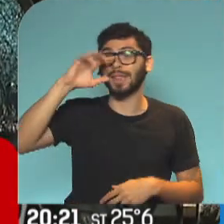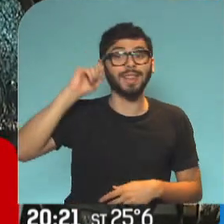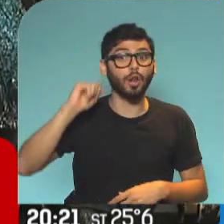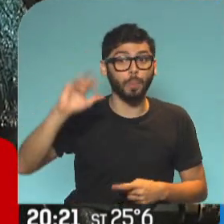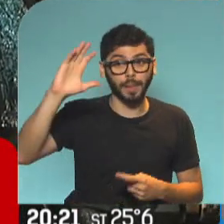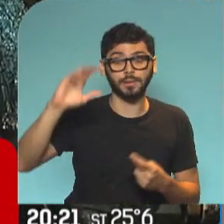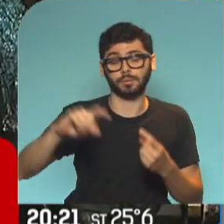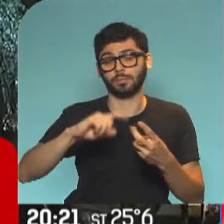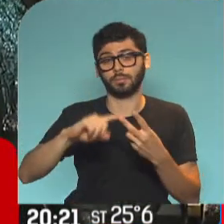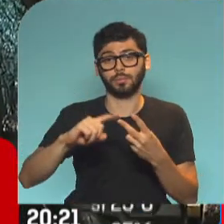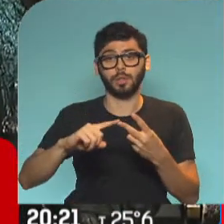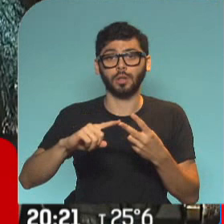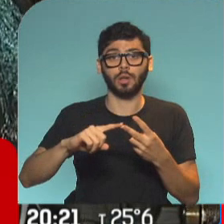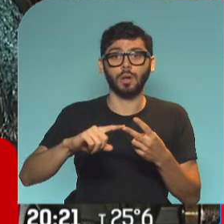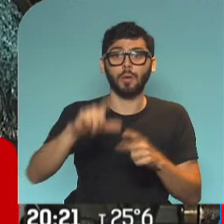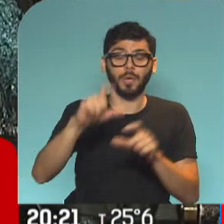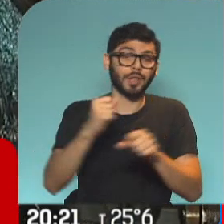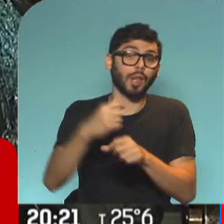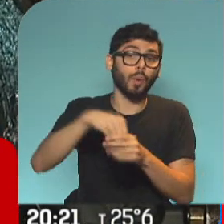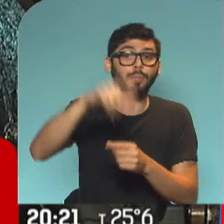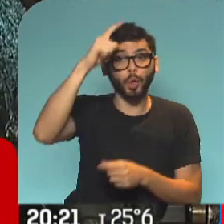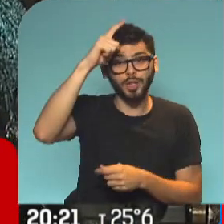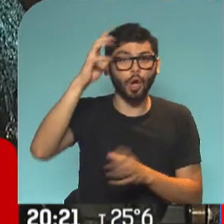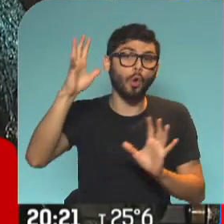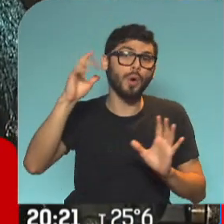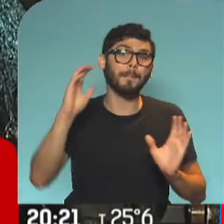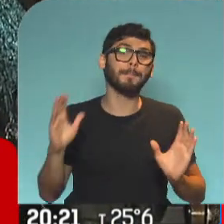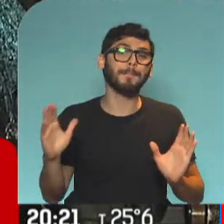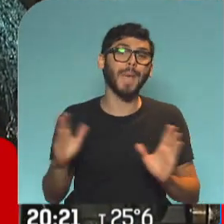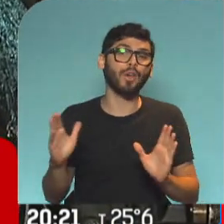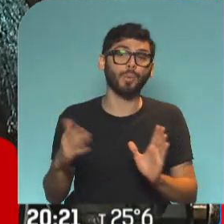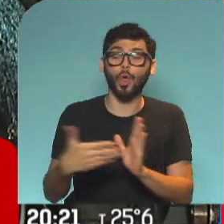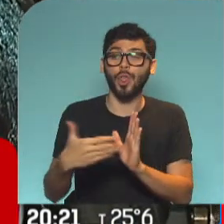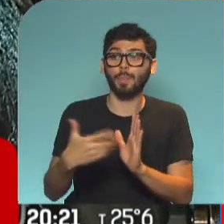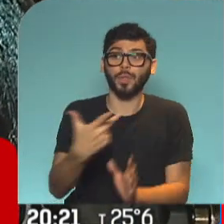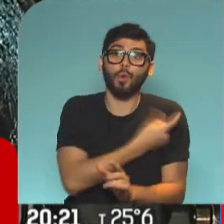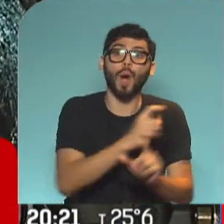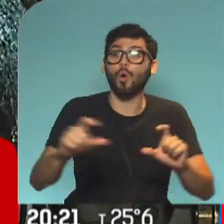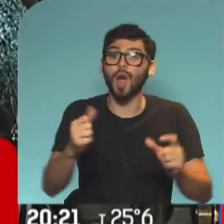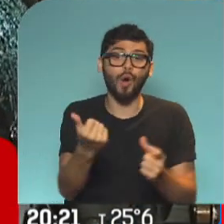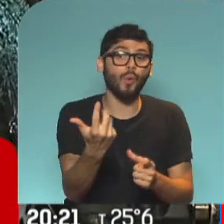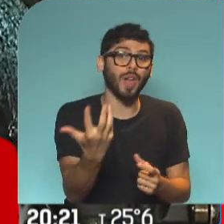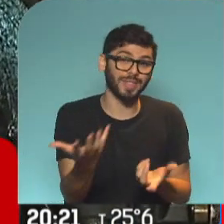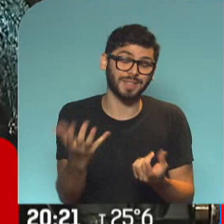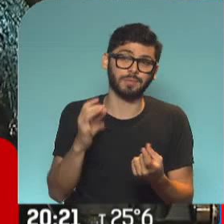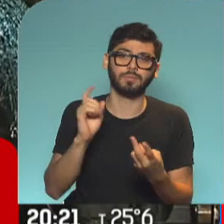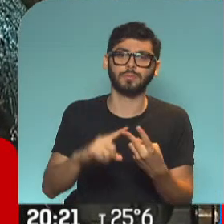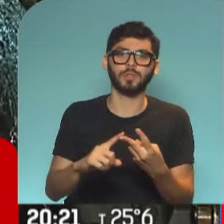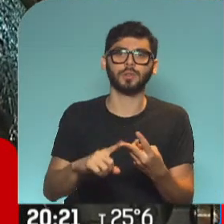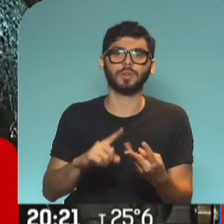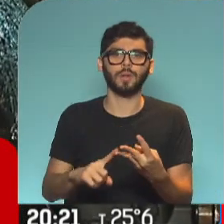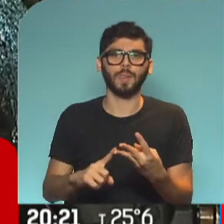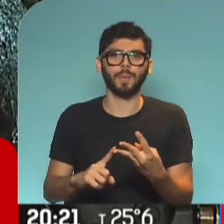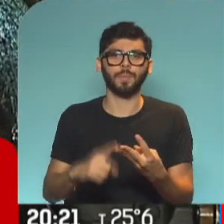años, personal policial, obviamente en menor escala porque depende de la fluidez de la vacuna. Empezamos con